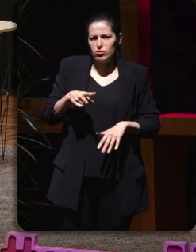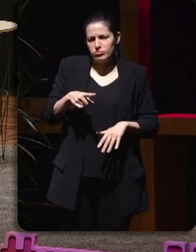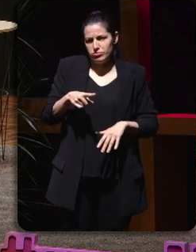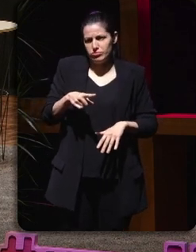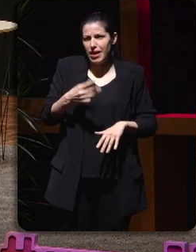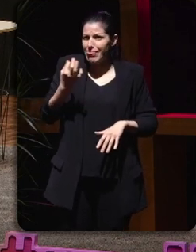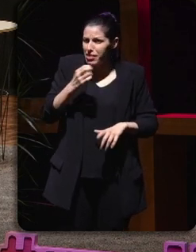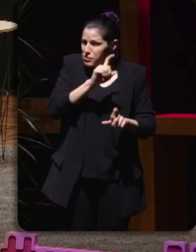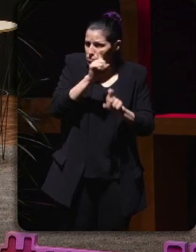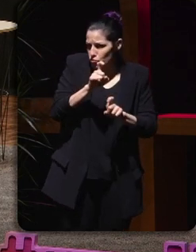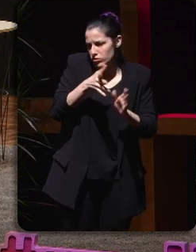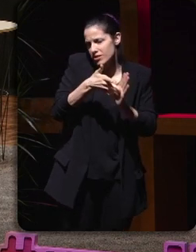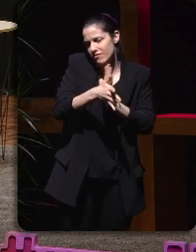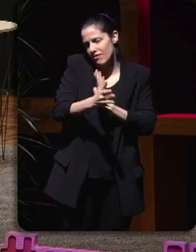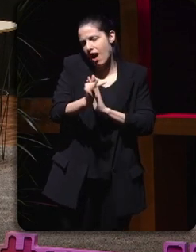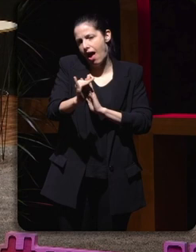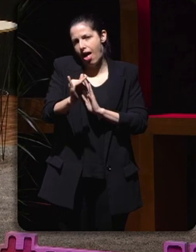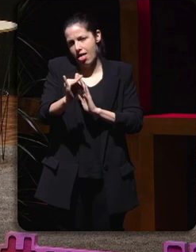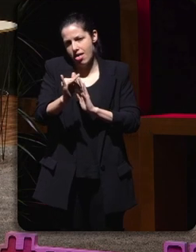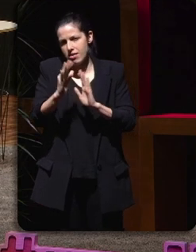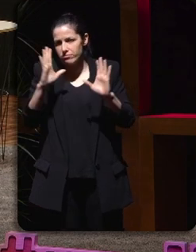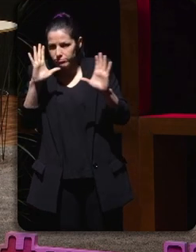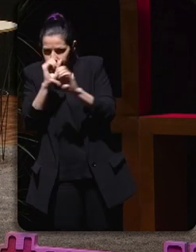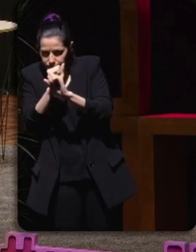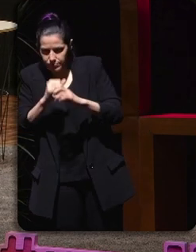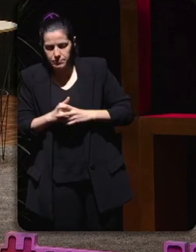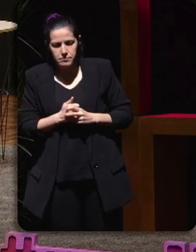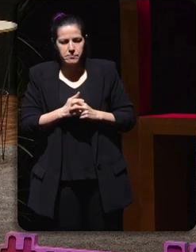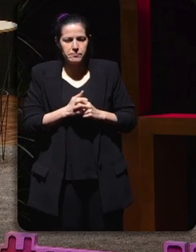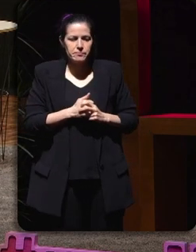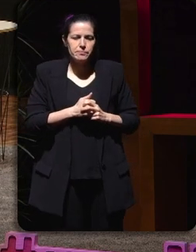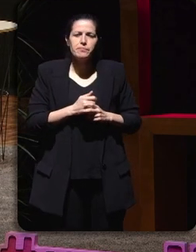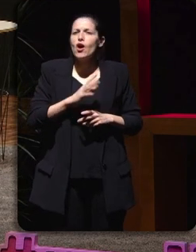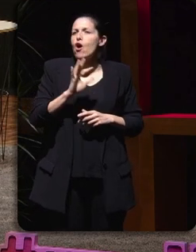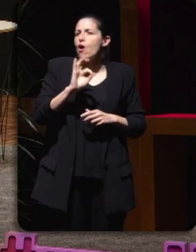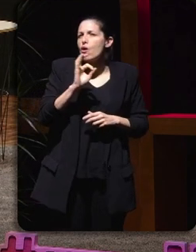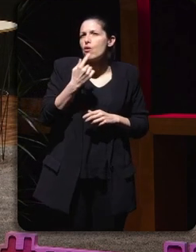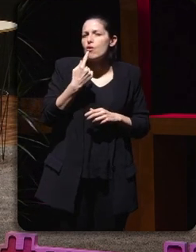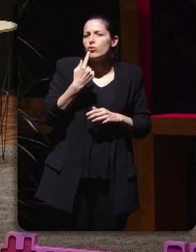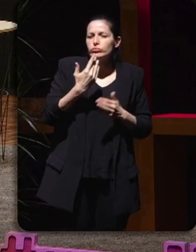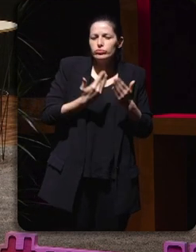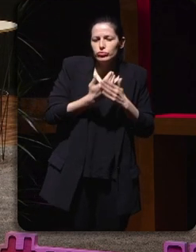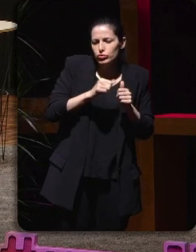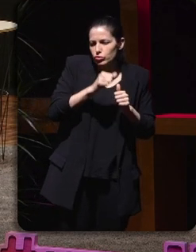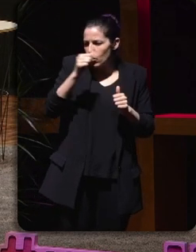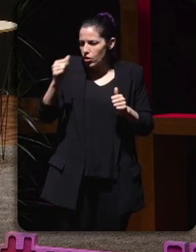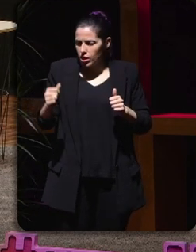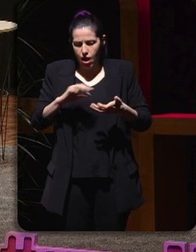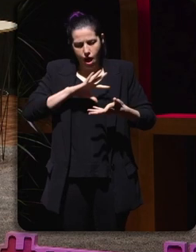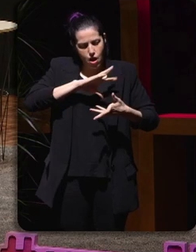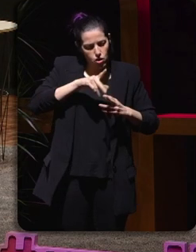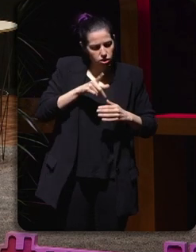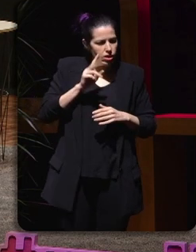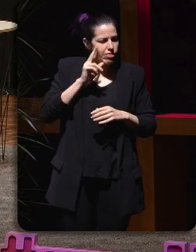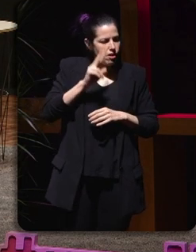invisibilización si tú estás diciendo todo el día o estás leyendo toda una noticia Y estás viendo los españoles